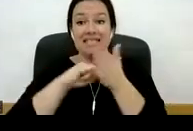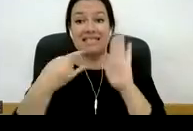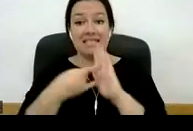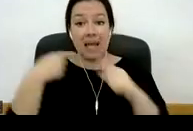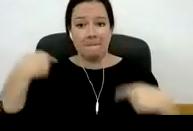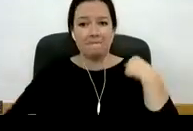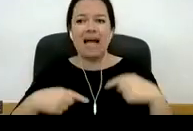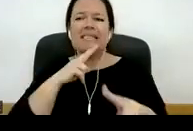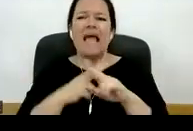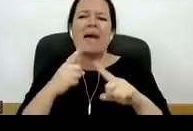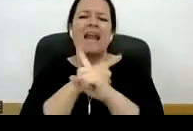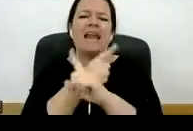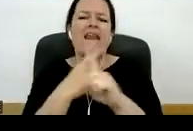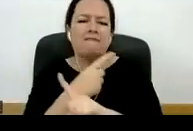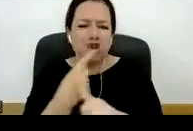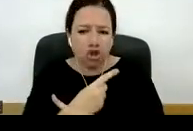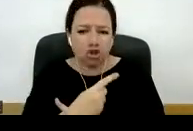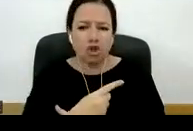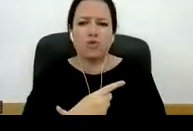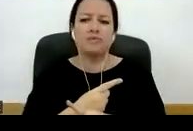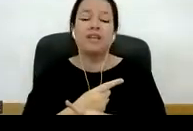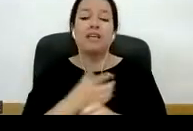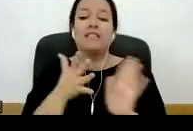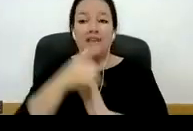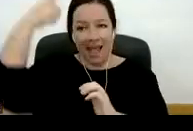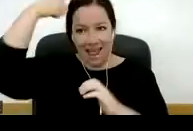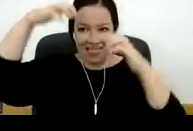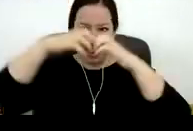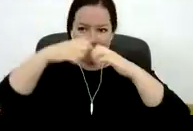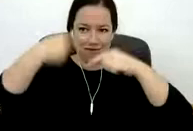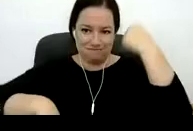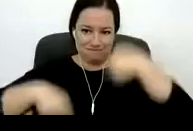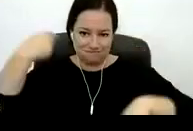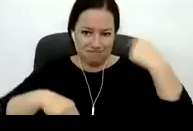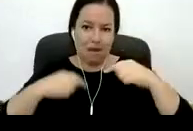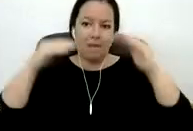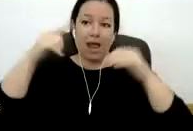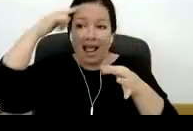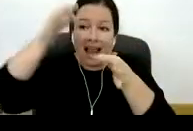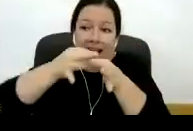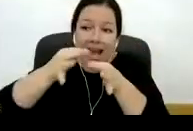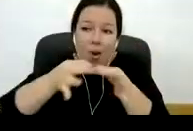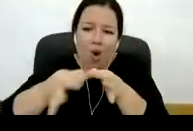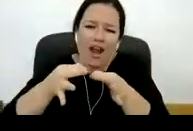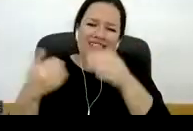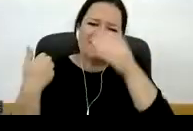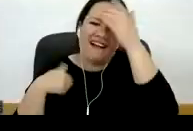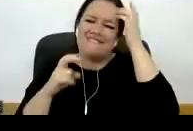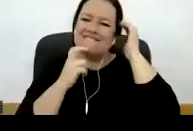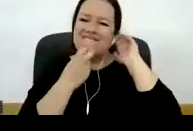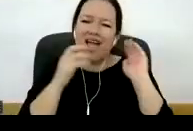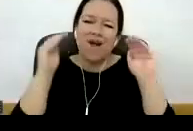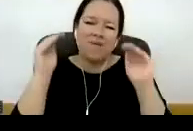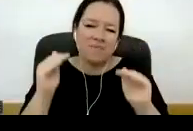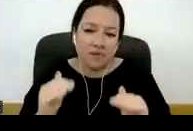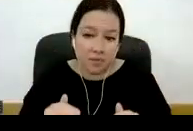nervioso, hemos visto que había un deterioro de la función neurológica de las neuronas, por lo tanto va a aparecer cierto deterioro cognitivo, independientemente